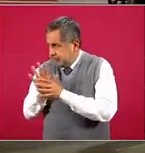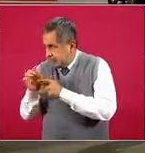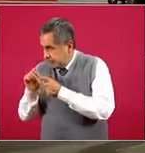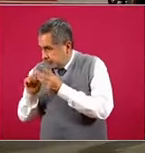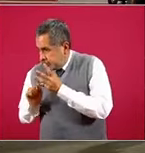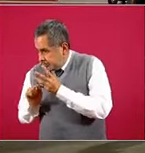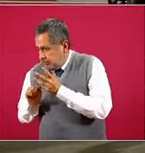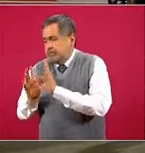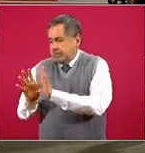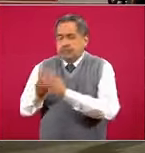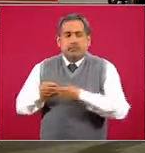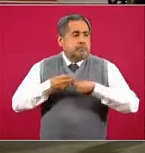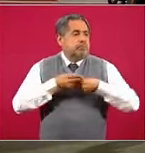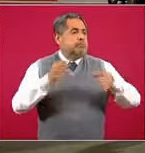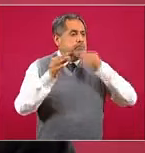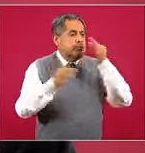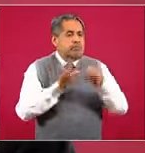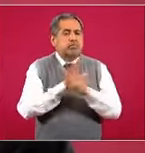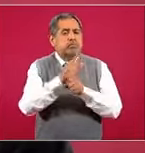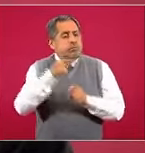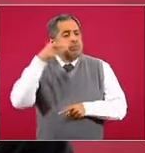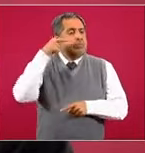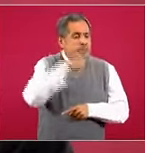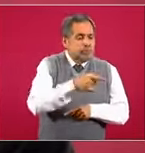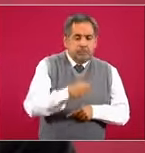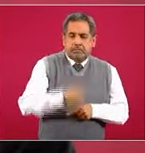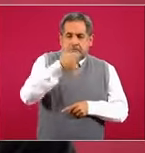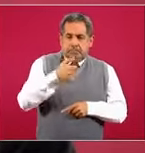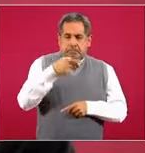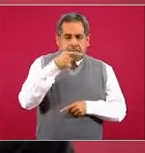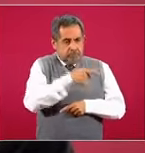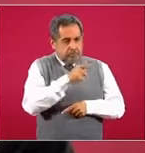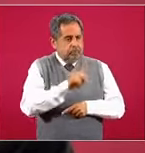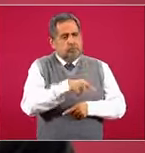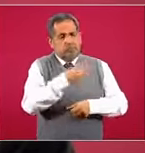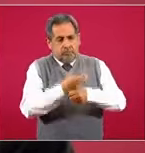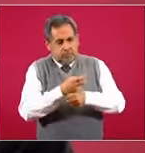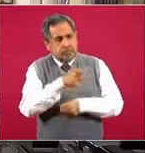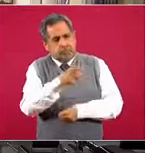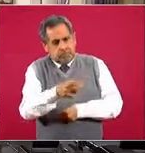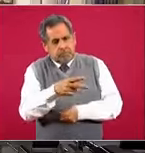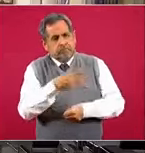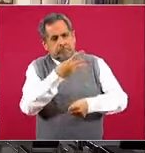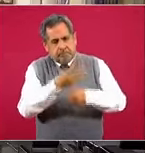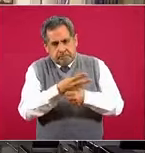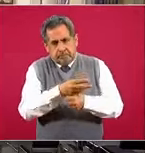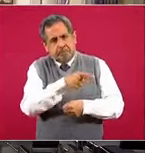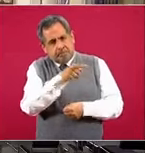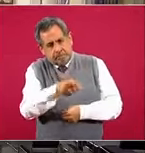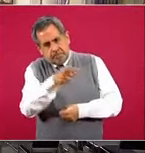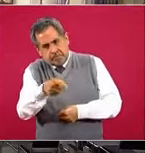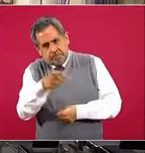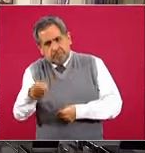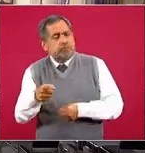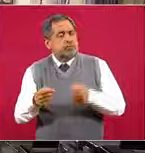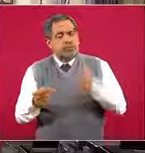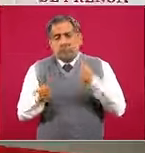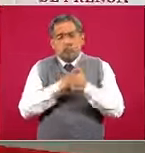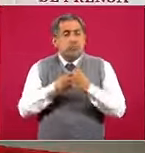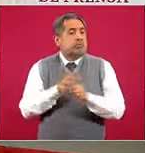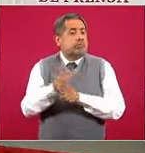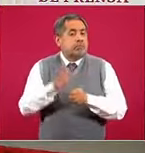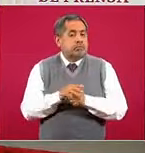vacuna, entonces para qué grupos primariamente, secundariamente y posterior, manera